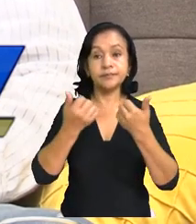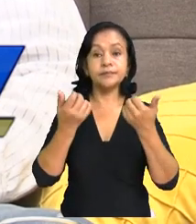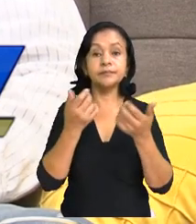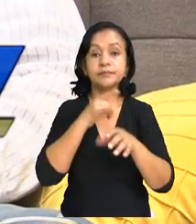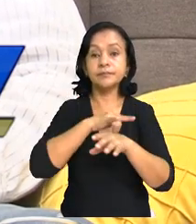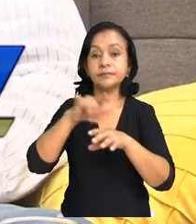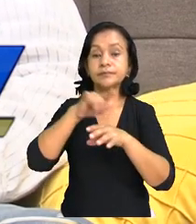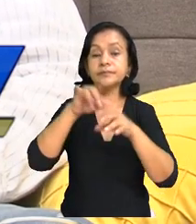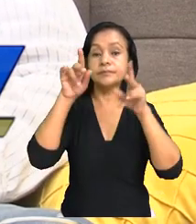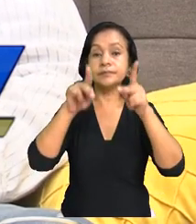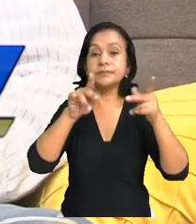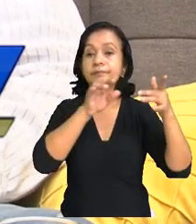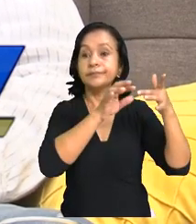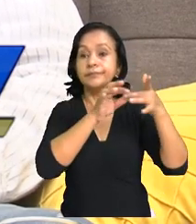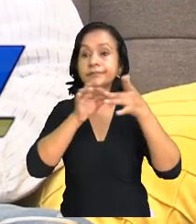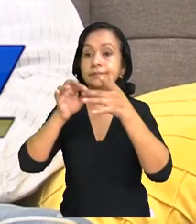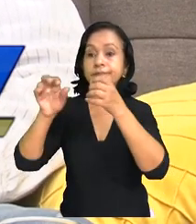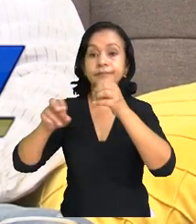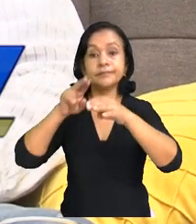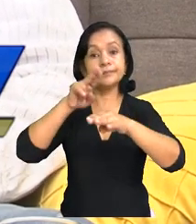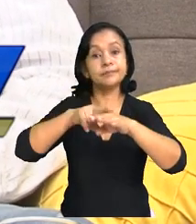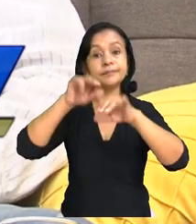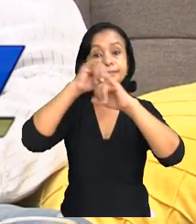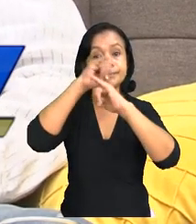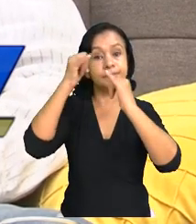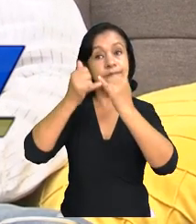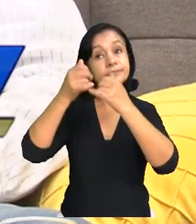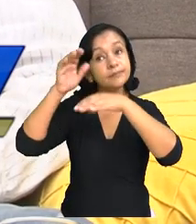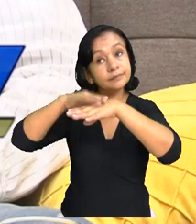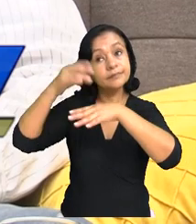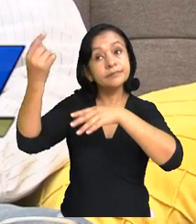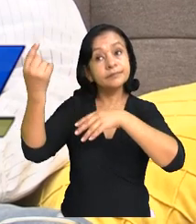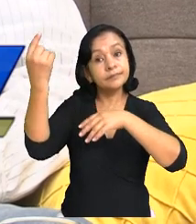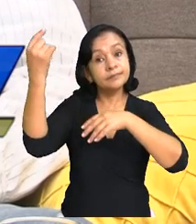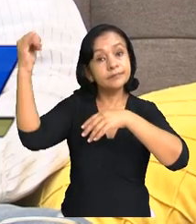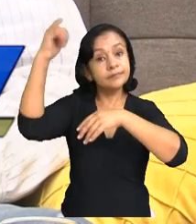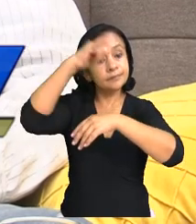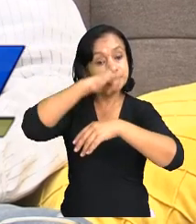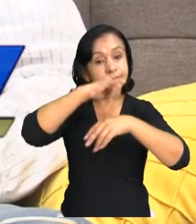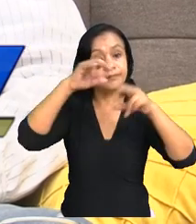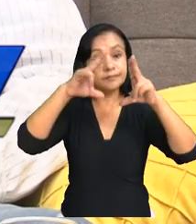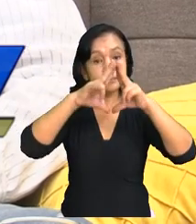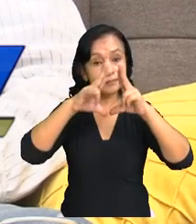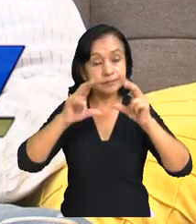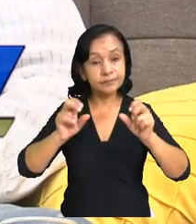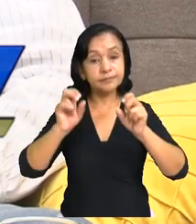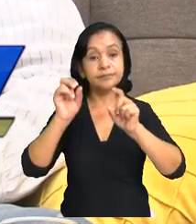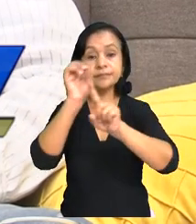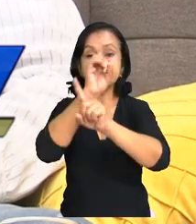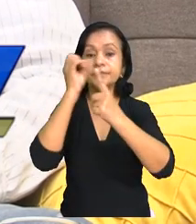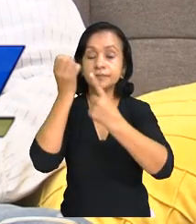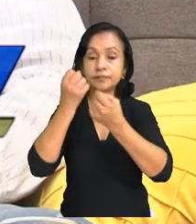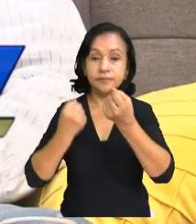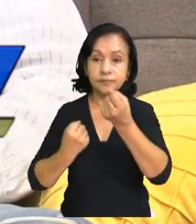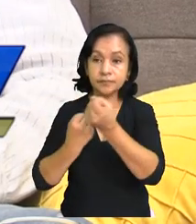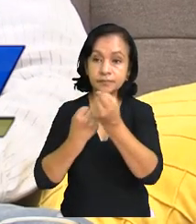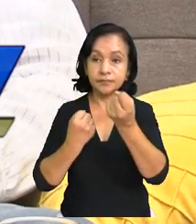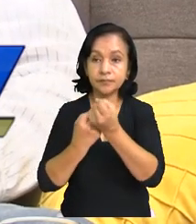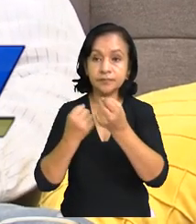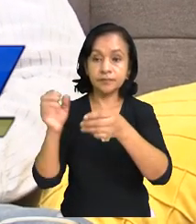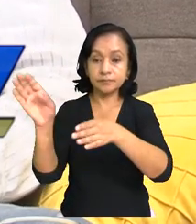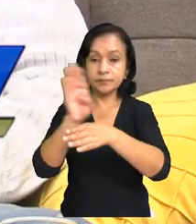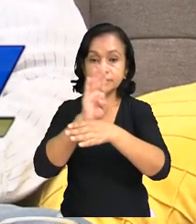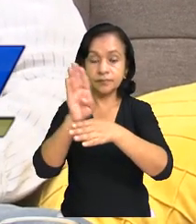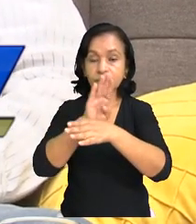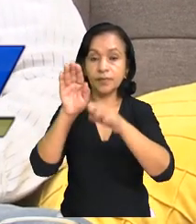también especialistas, consultores nacionales e internacionales, con ayuda de organismos internacionales y financiamiento del Banco